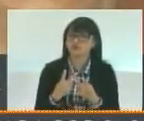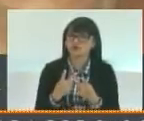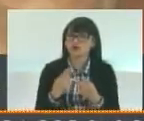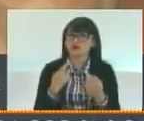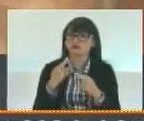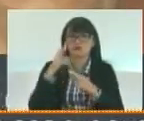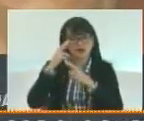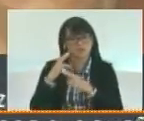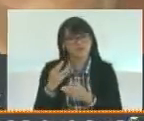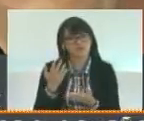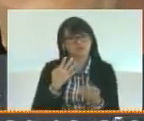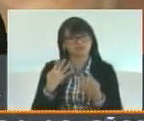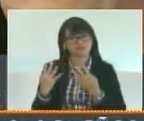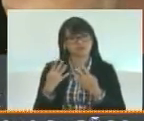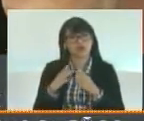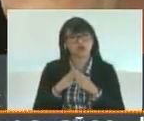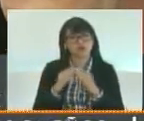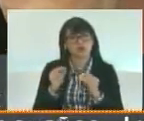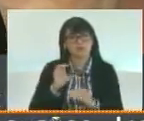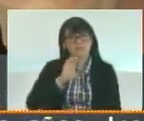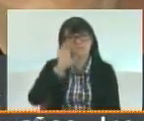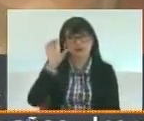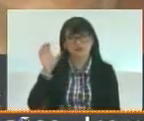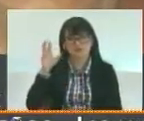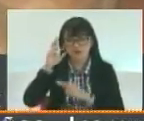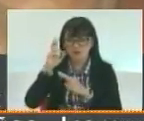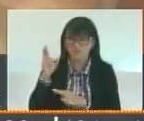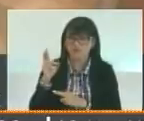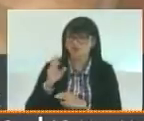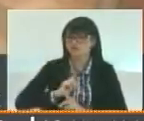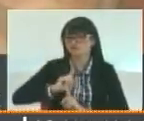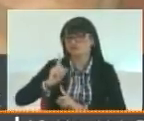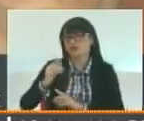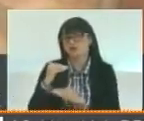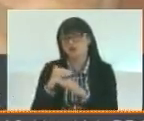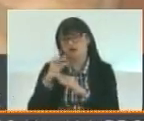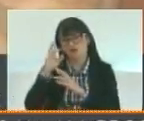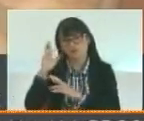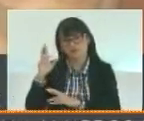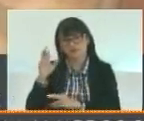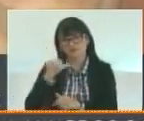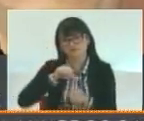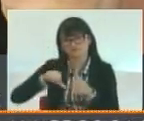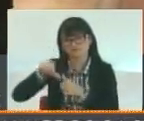de respeto mutuo, y todo país que nos respete, nosotros le respetaremos de manera recíproca. Muchas gracias.